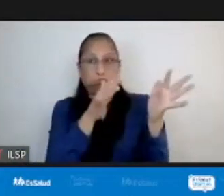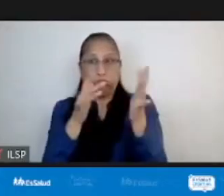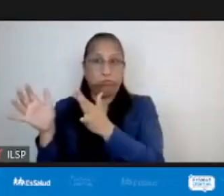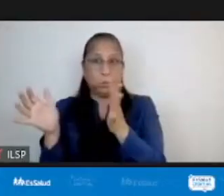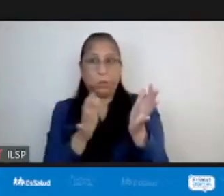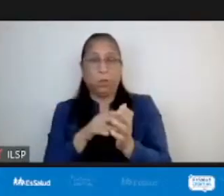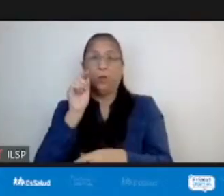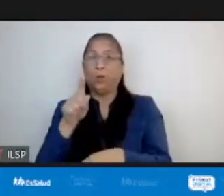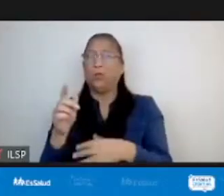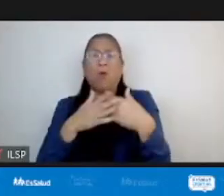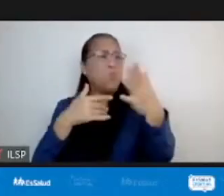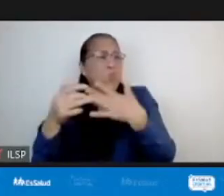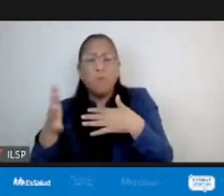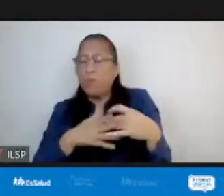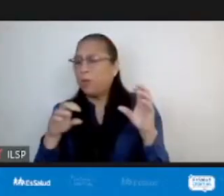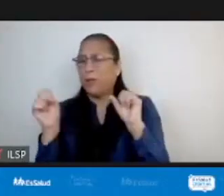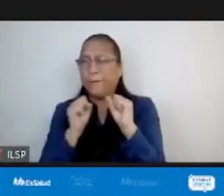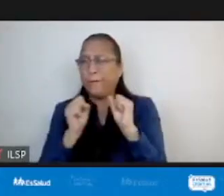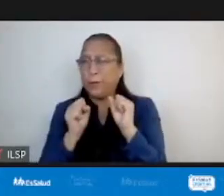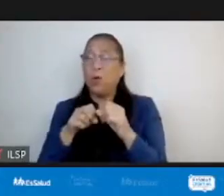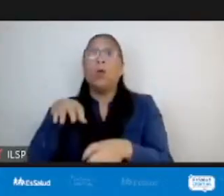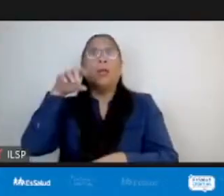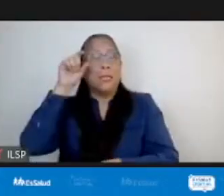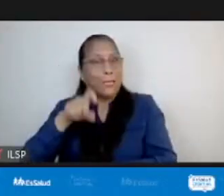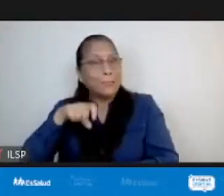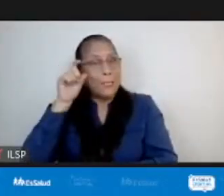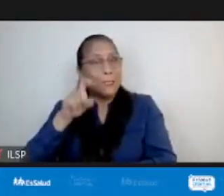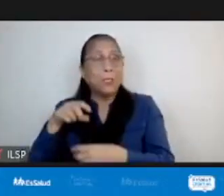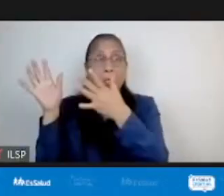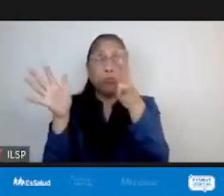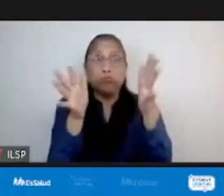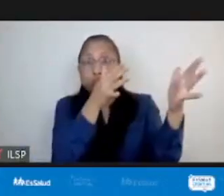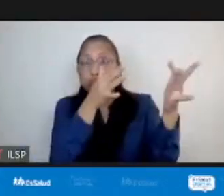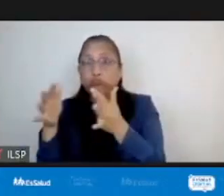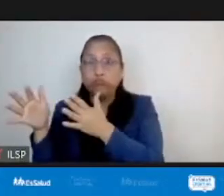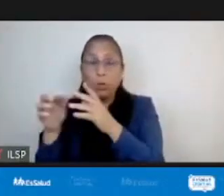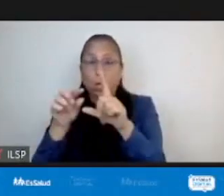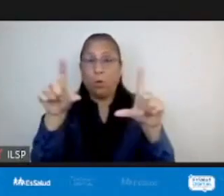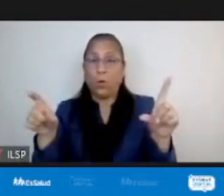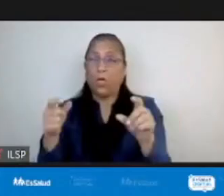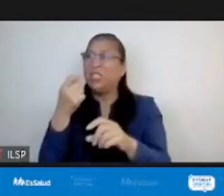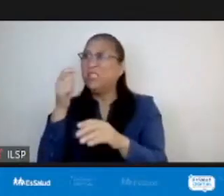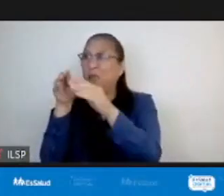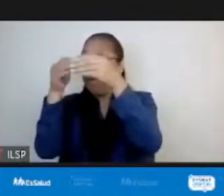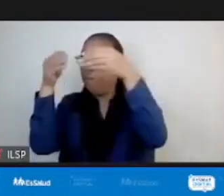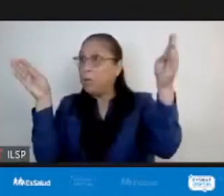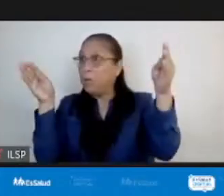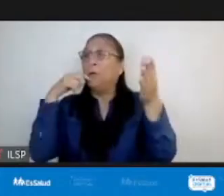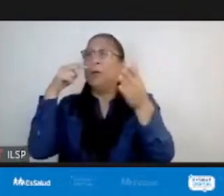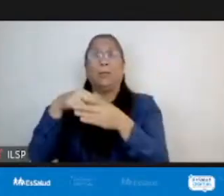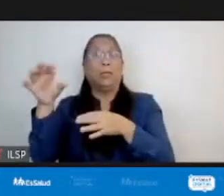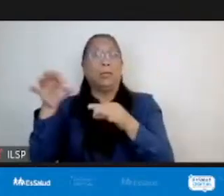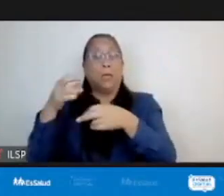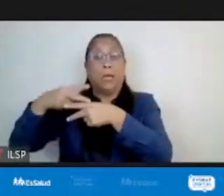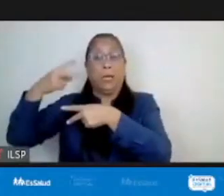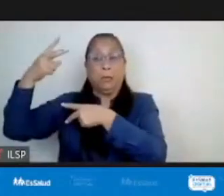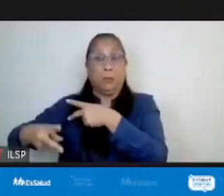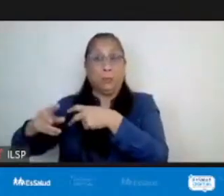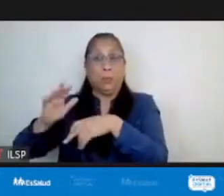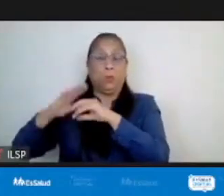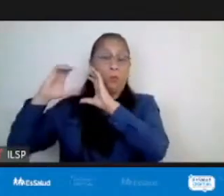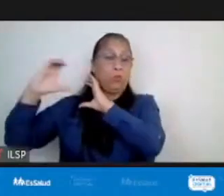haga frío, hay que procurar ventilar los ambientes. Entonces, abrir la ventana y explicarles quizá al vecino que está en tu transporte